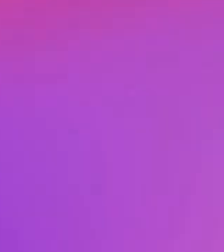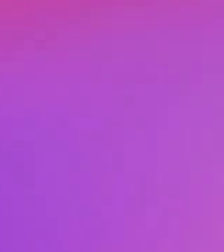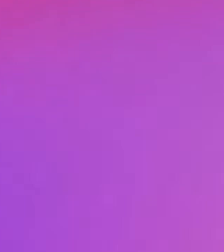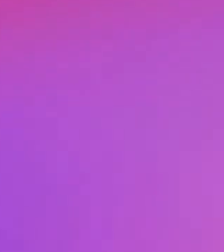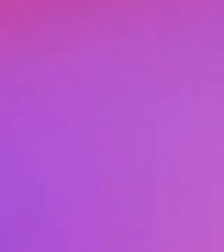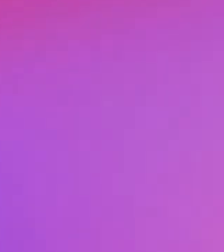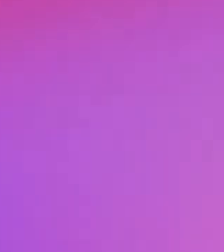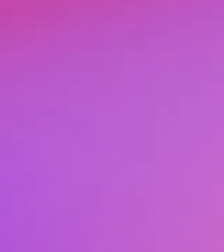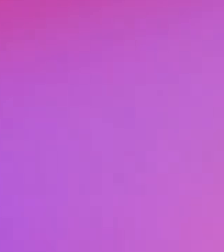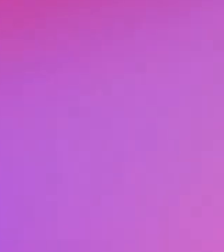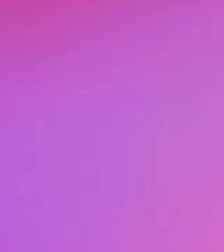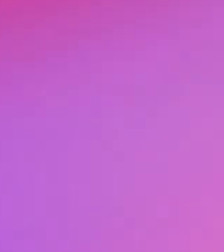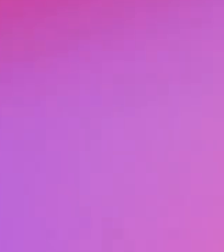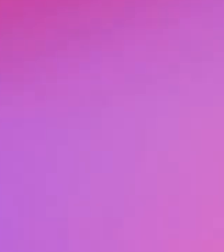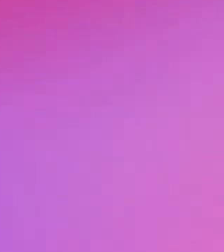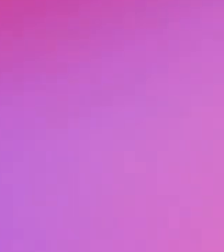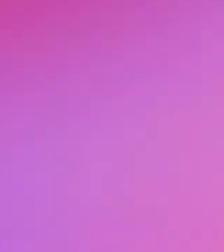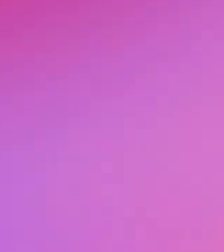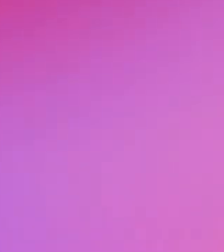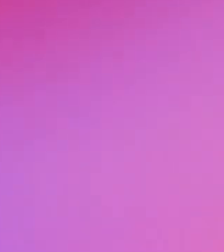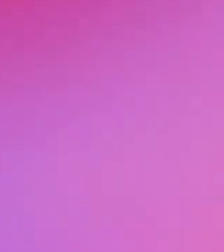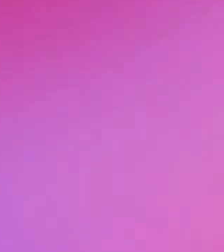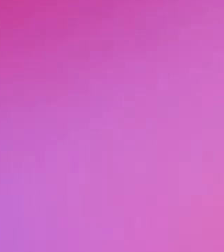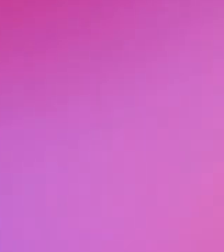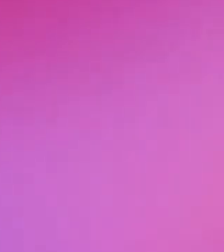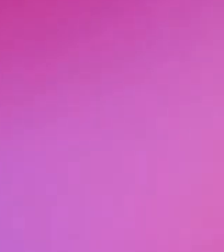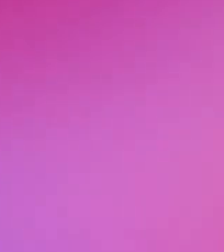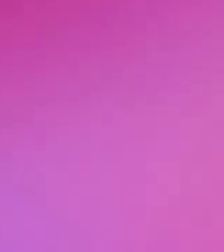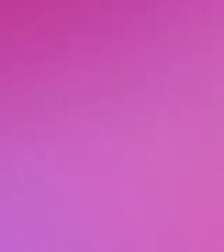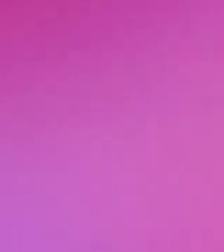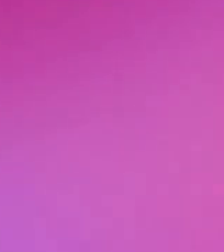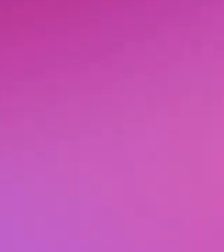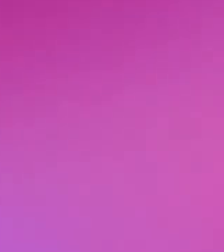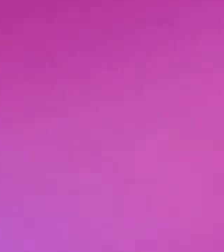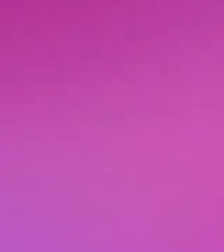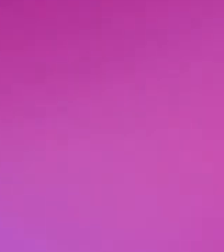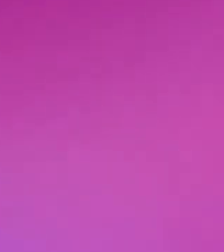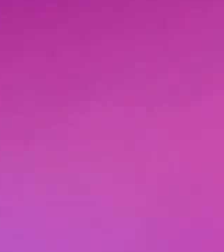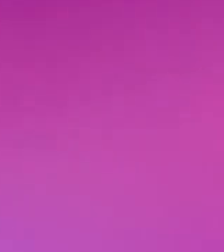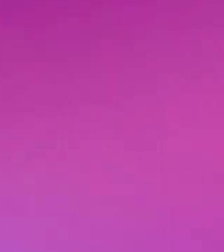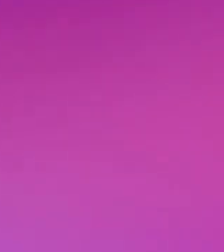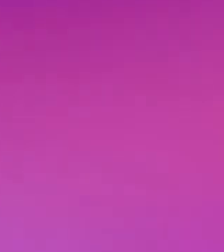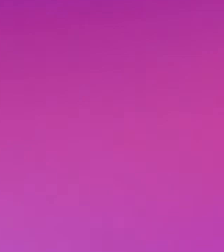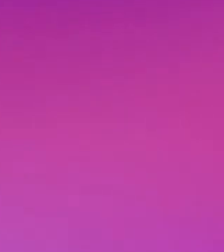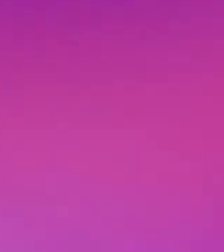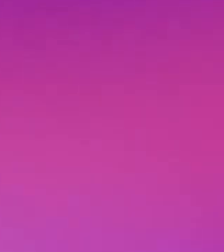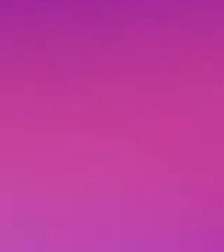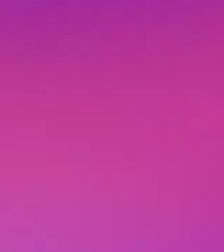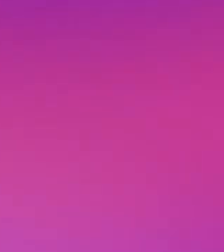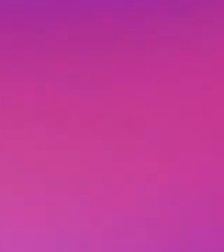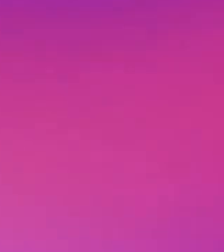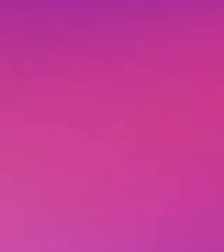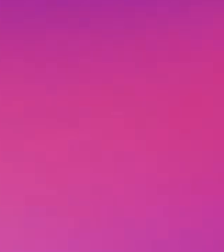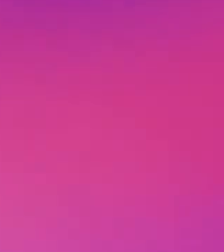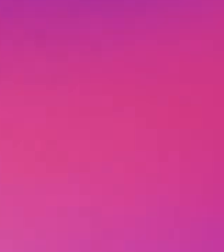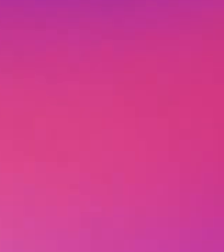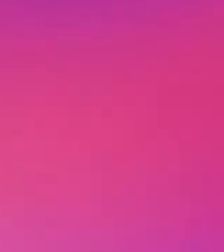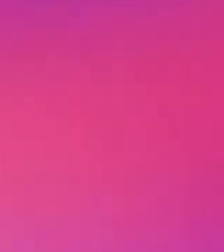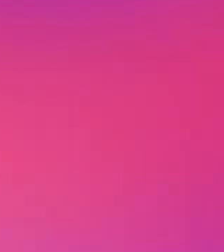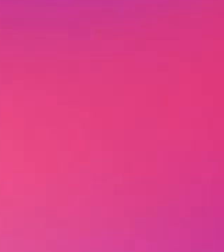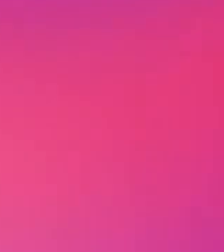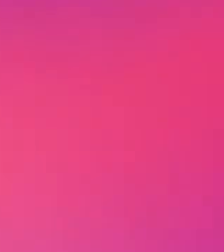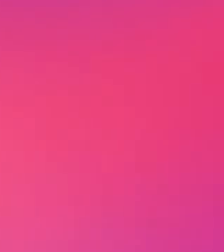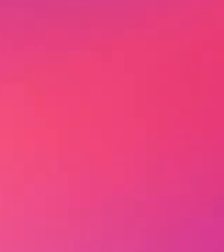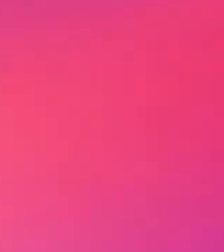dudas o necesitas ayuda, llama al Centro de Apoyo Pedagógico a Distancia. El número de teléfono para secundaria es